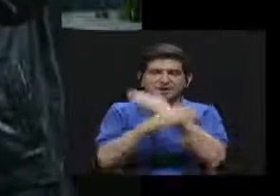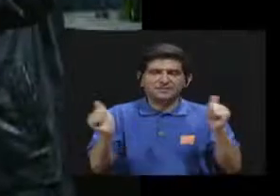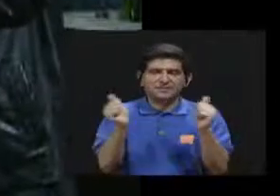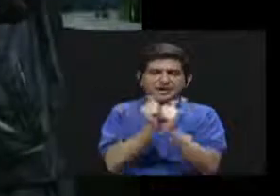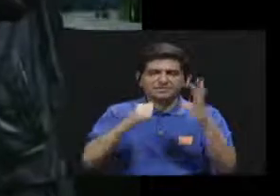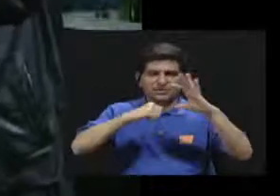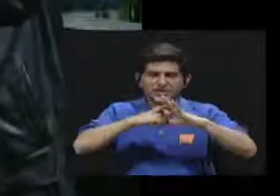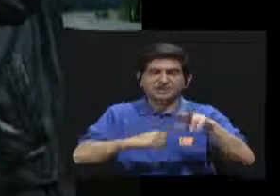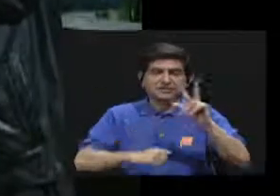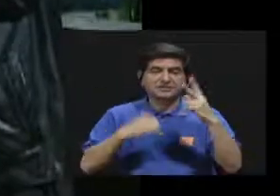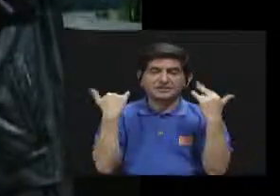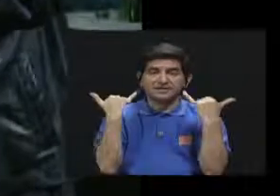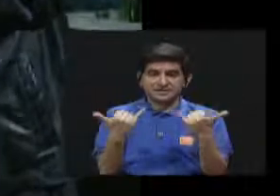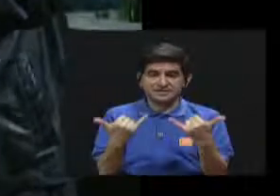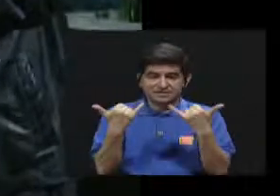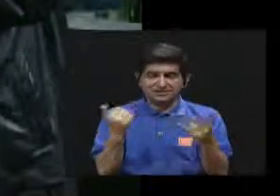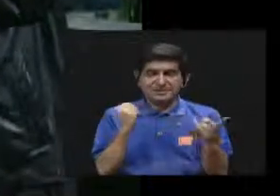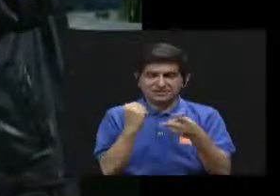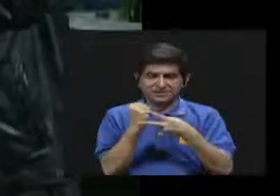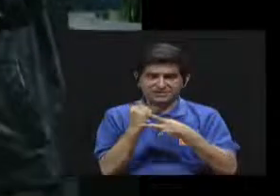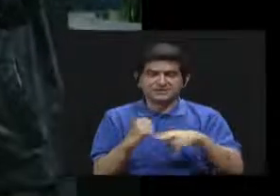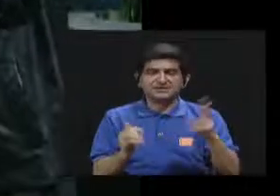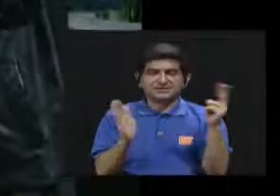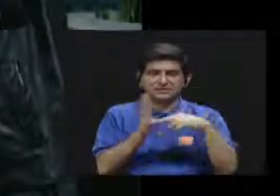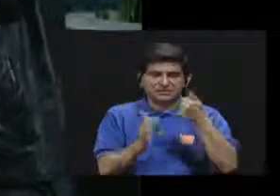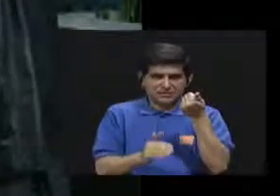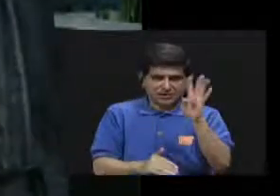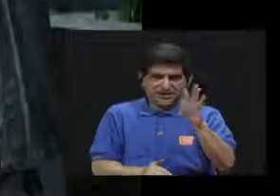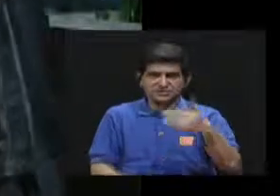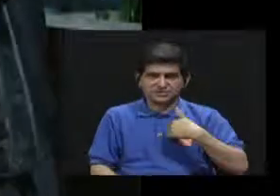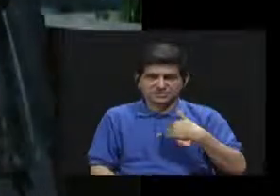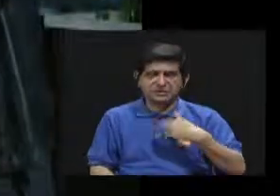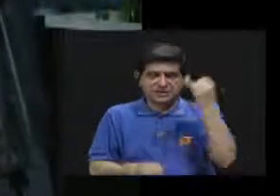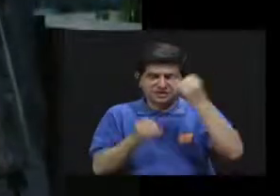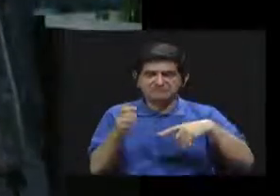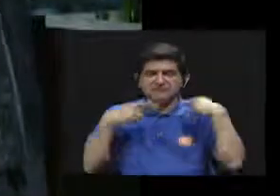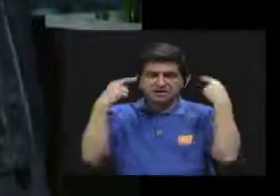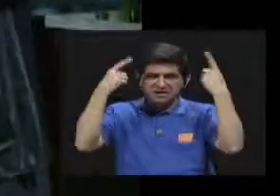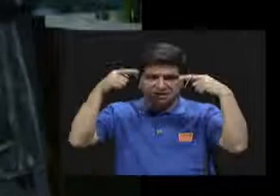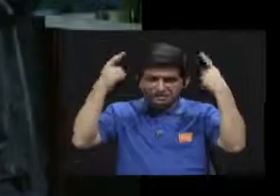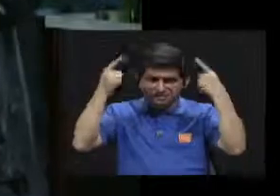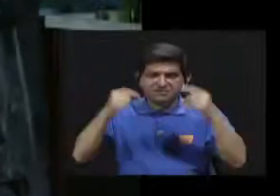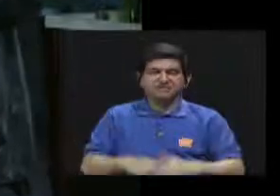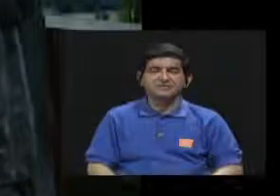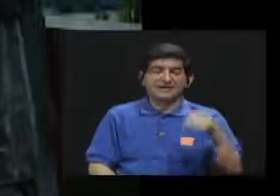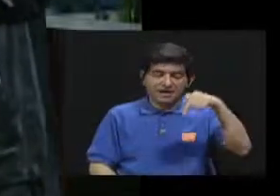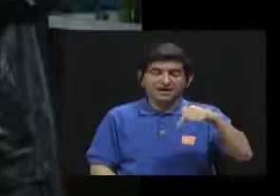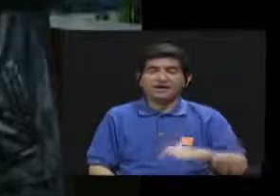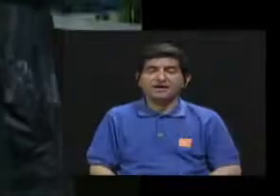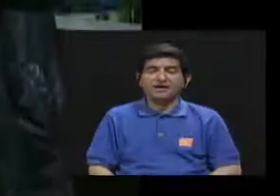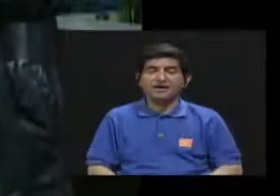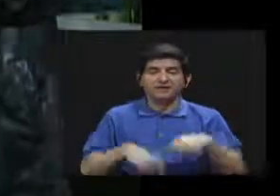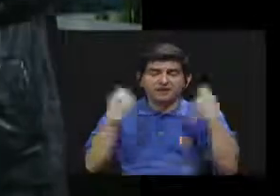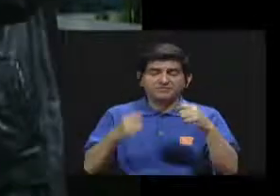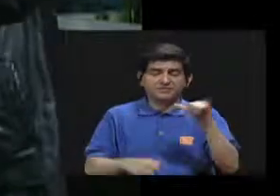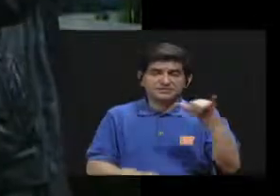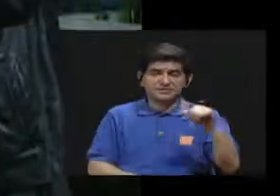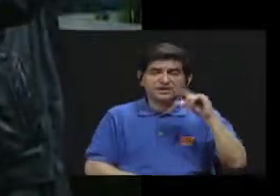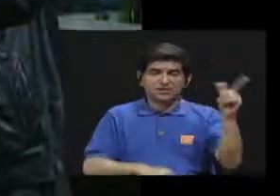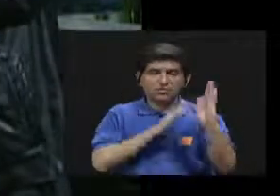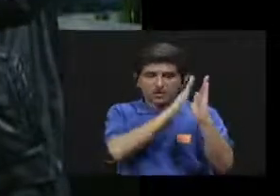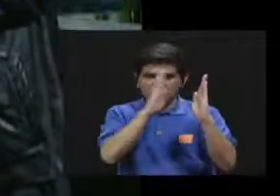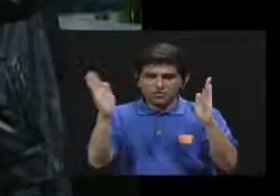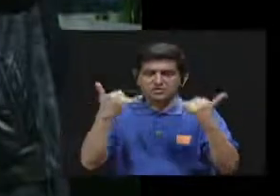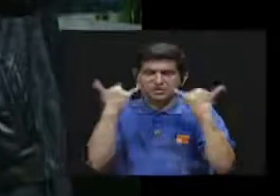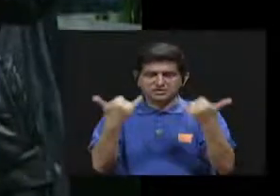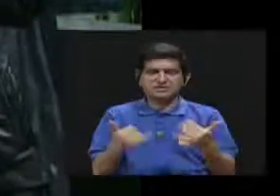edición en este 2014, que cumplimos exitosamente. Así es. Para el festival y para el lunes de Cinemateca, que lleva al